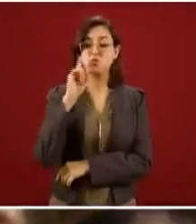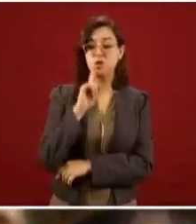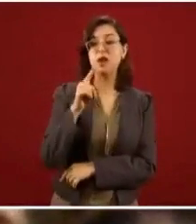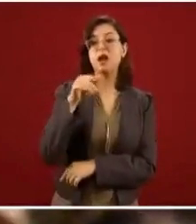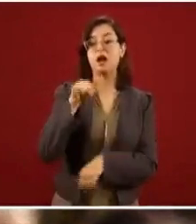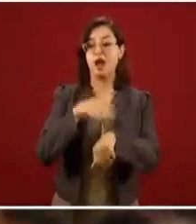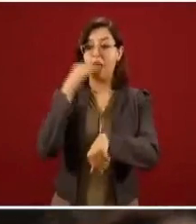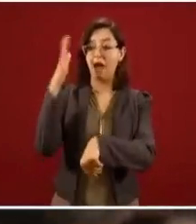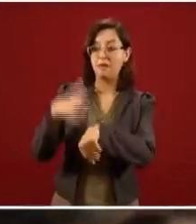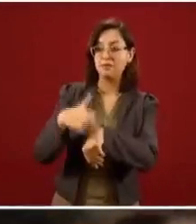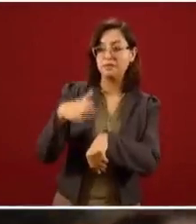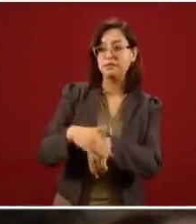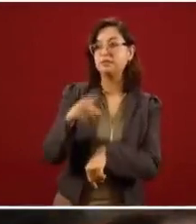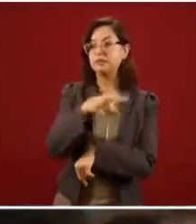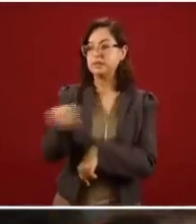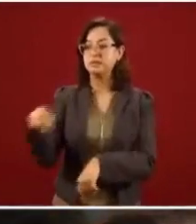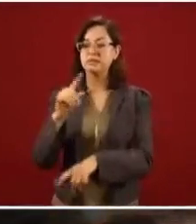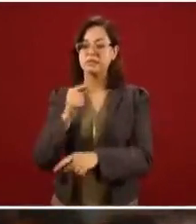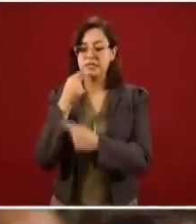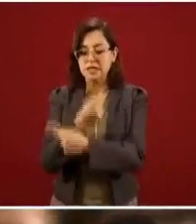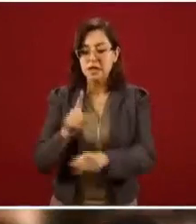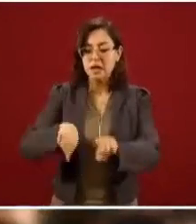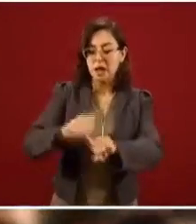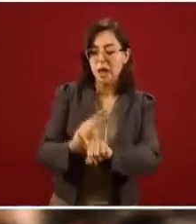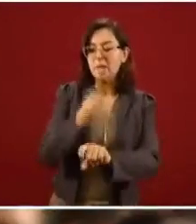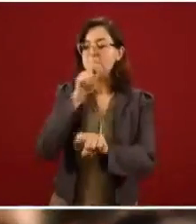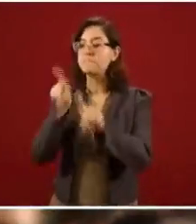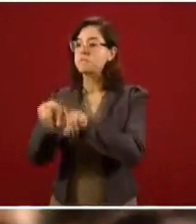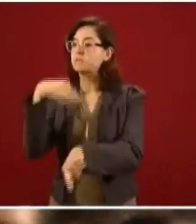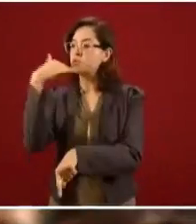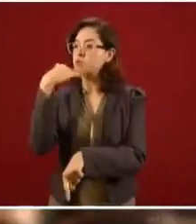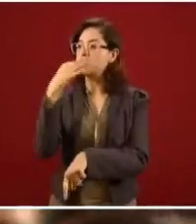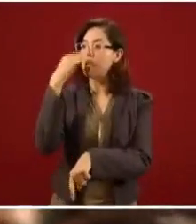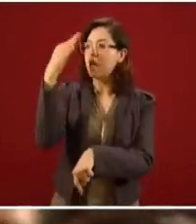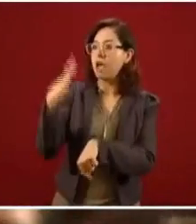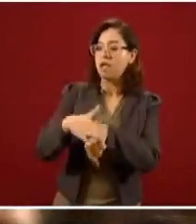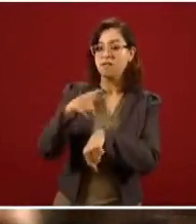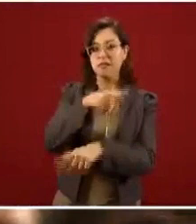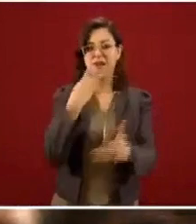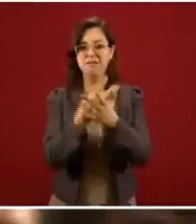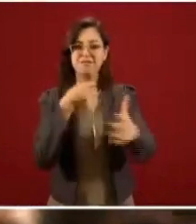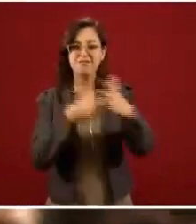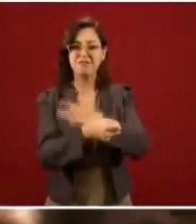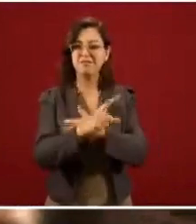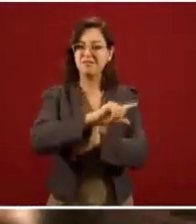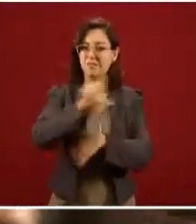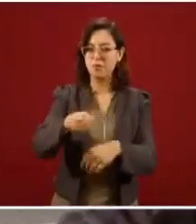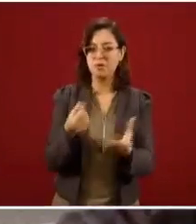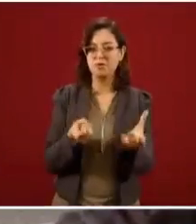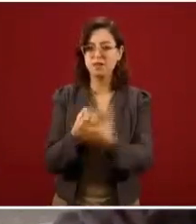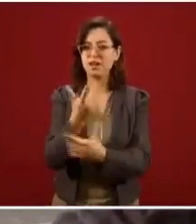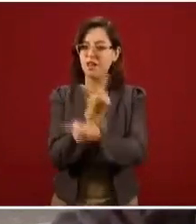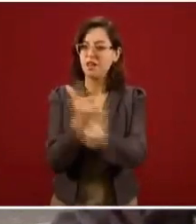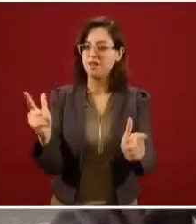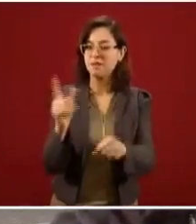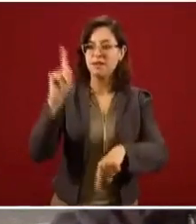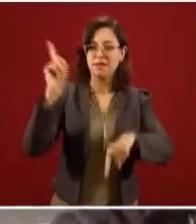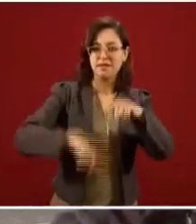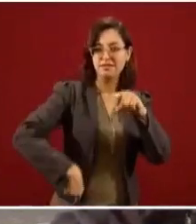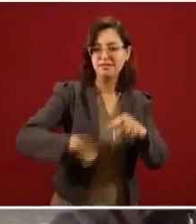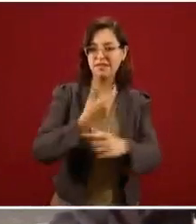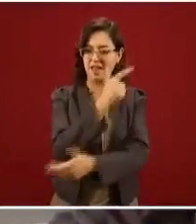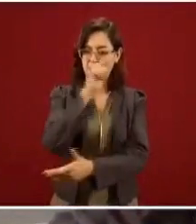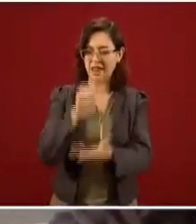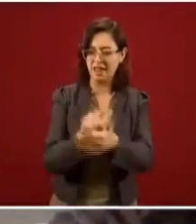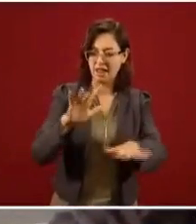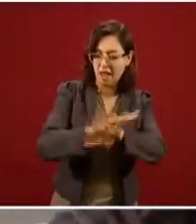mi pregunta, usted aquí, frente a nosotros, frente al país, se compromete a que